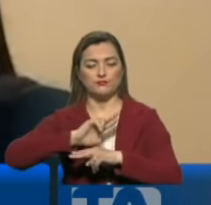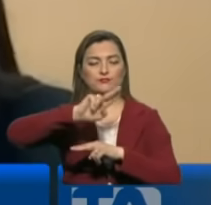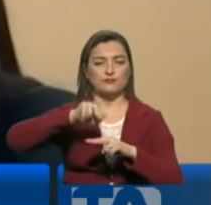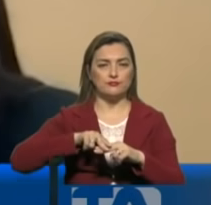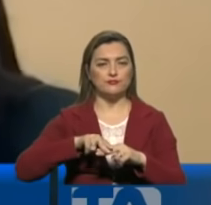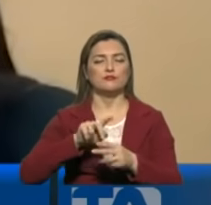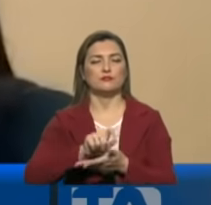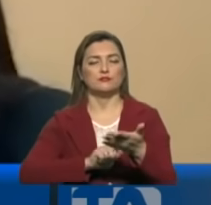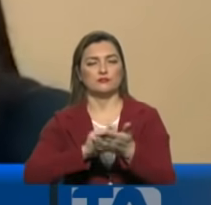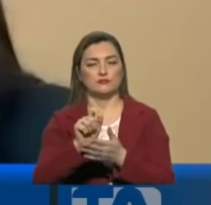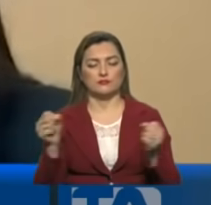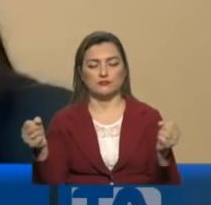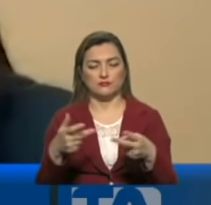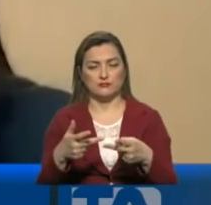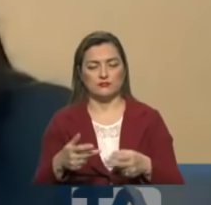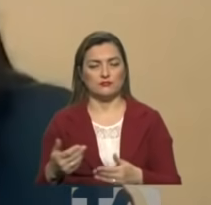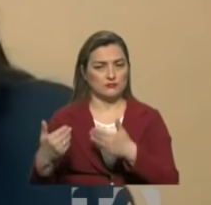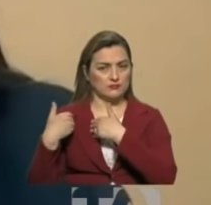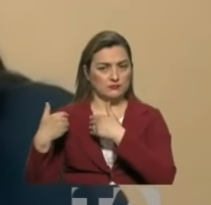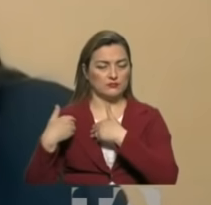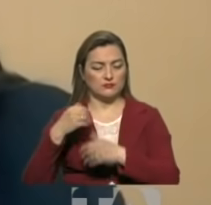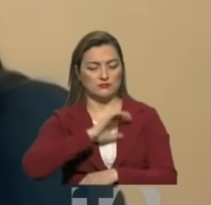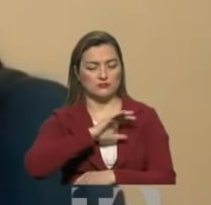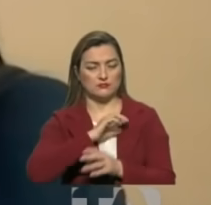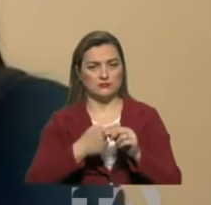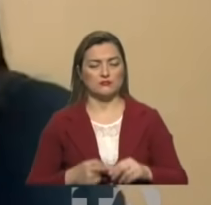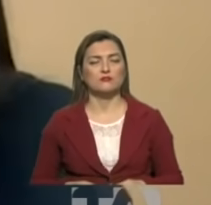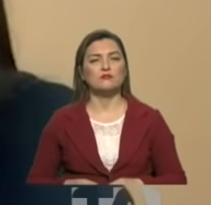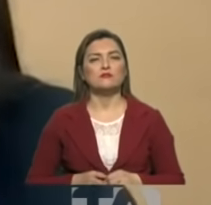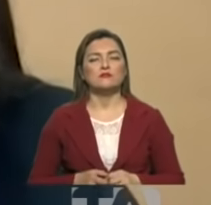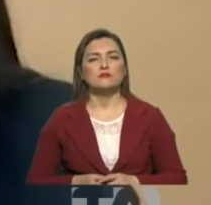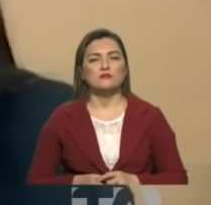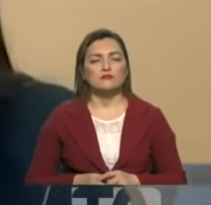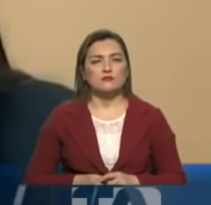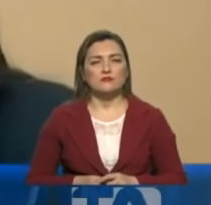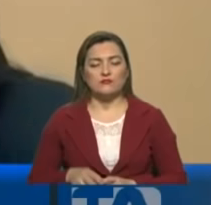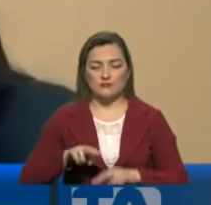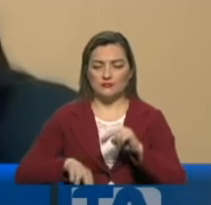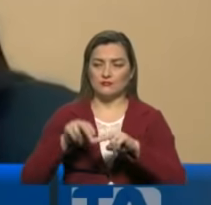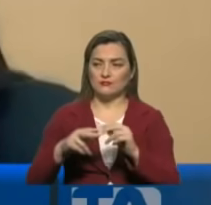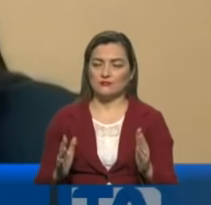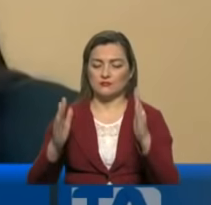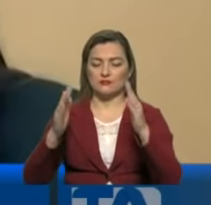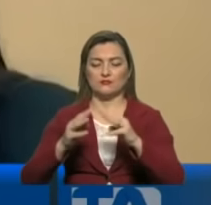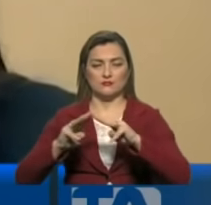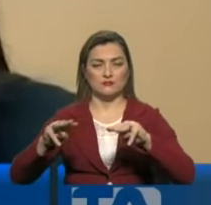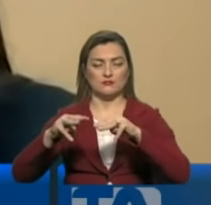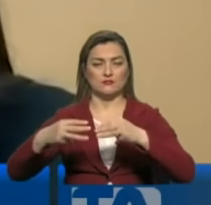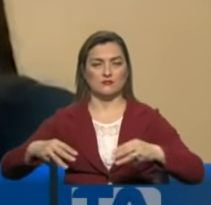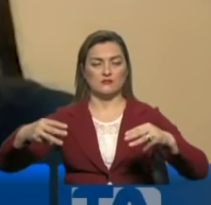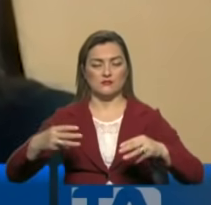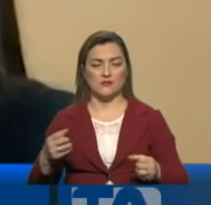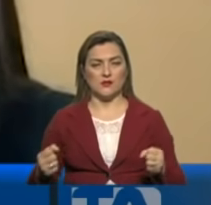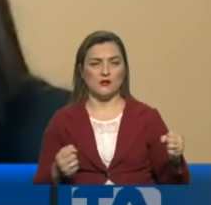de contratación de seguros que están a cargo del municipio de Quito. ¿Por qué? Porque la infraestructura y el material rodante es parte